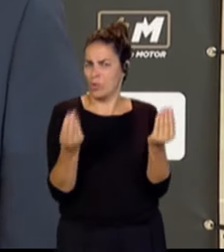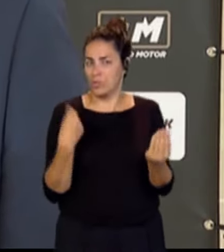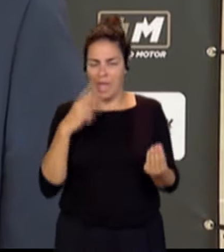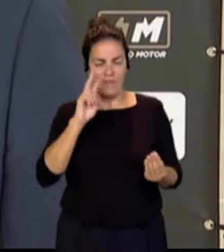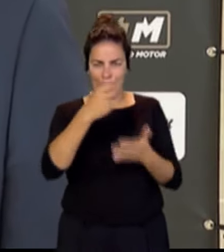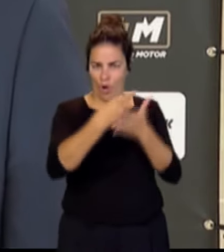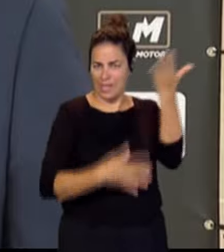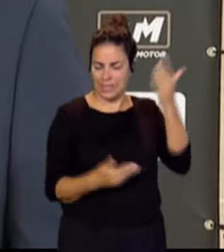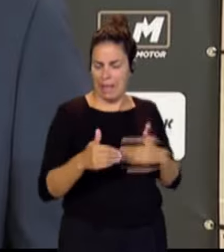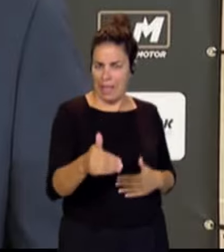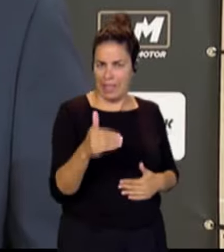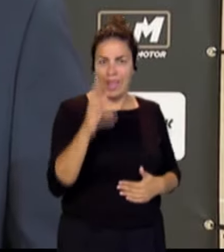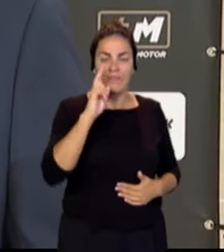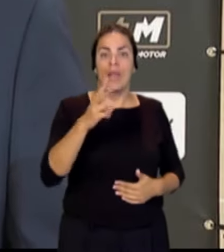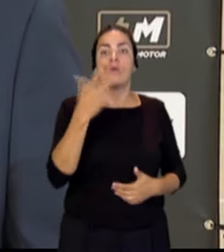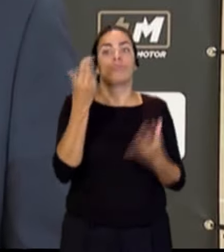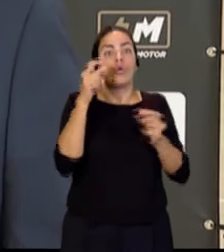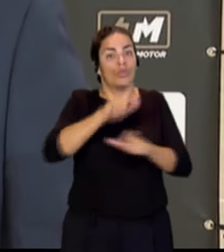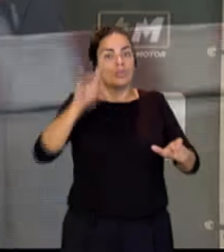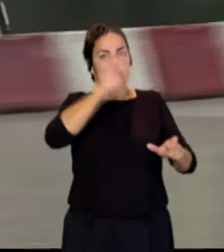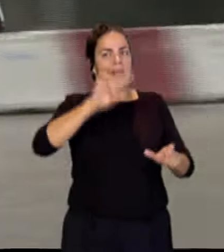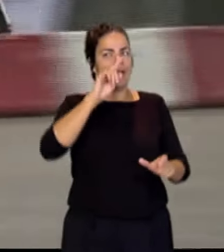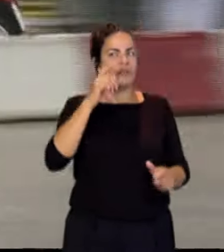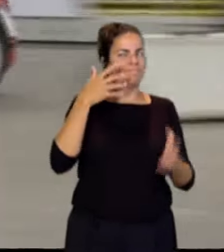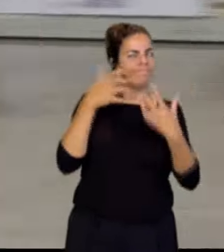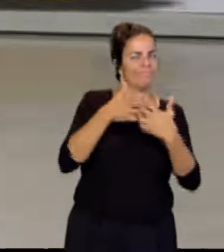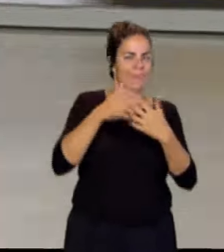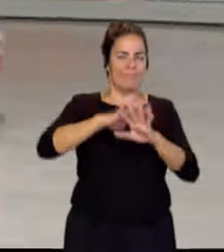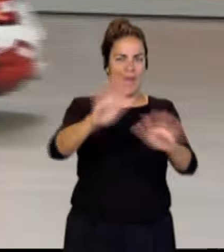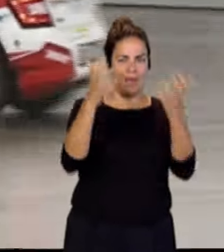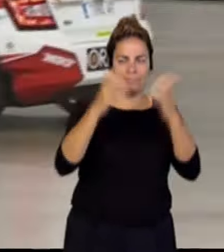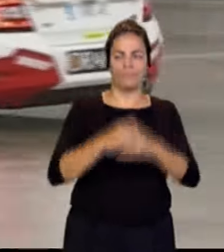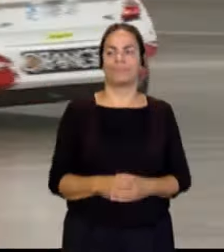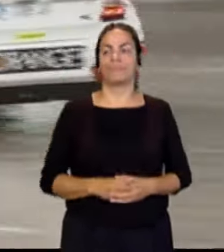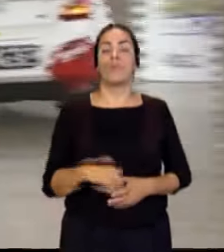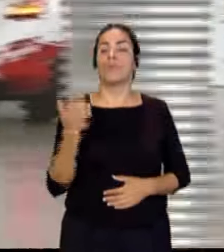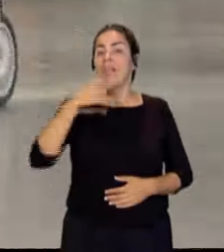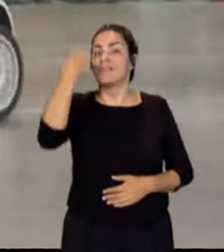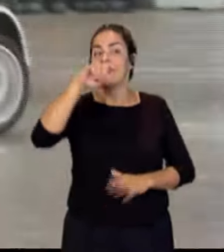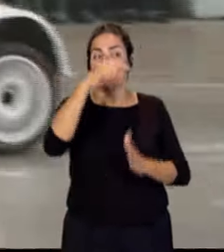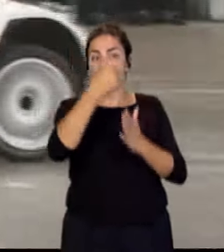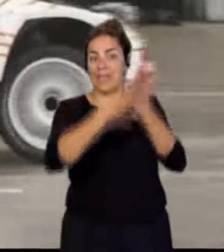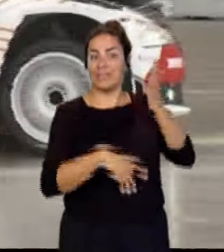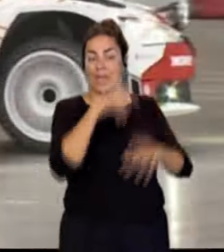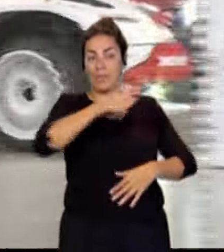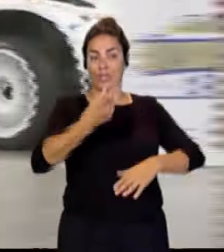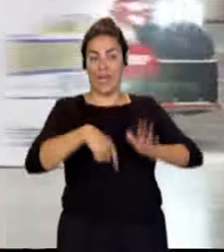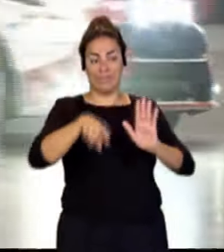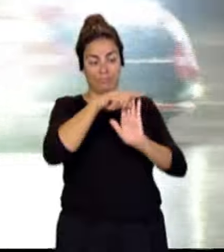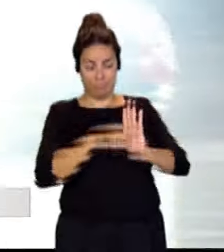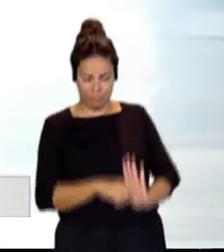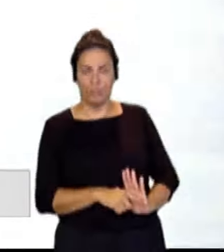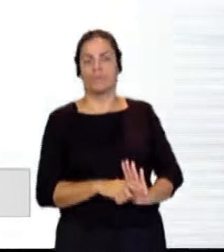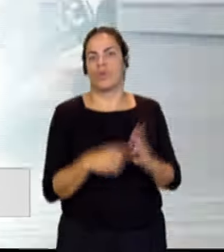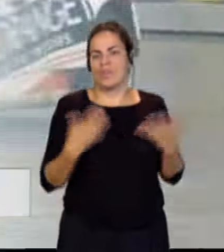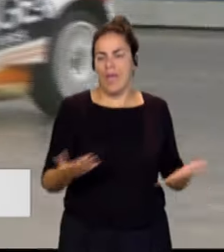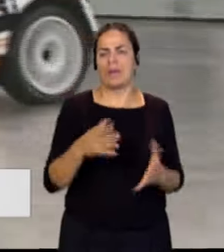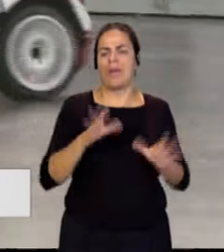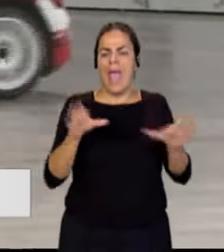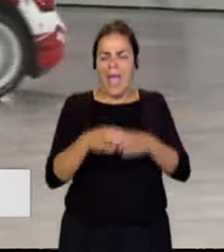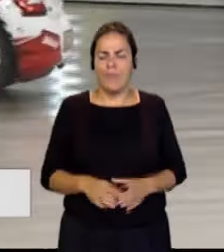breve que pelearán por el triunfo Bueno pues ya conocemos la lista de inscritos para esa prueba 98 equipos formarán parte de